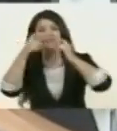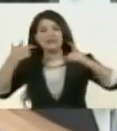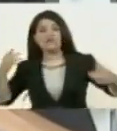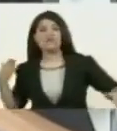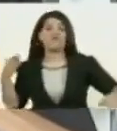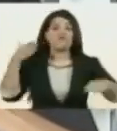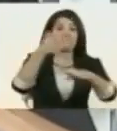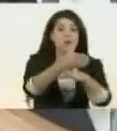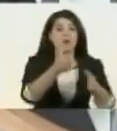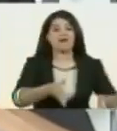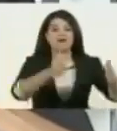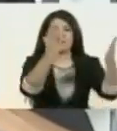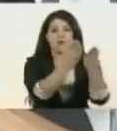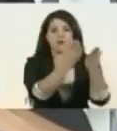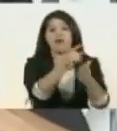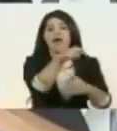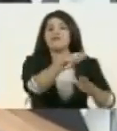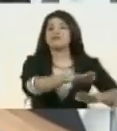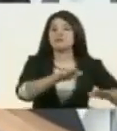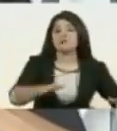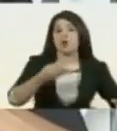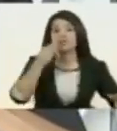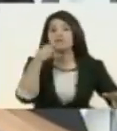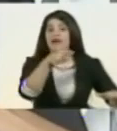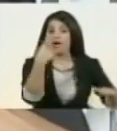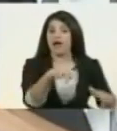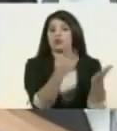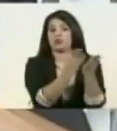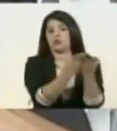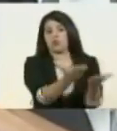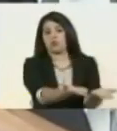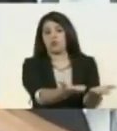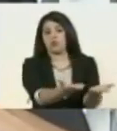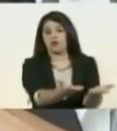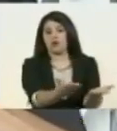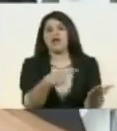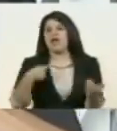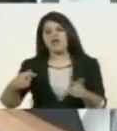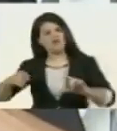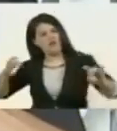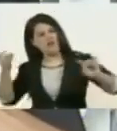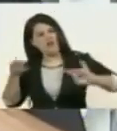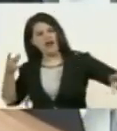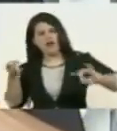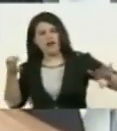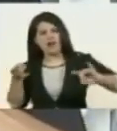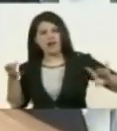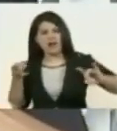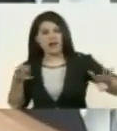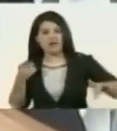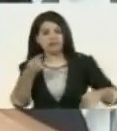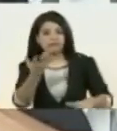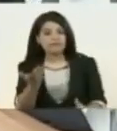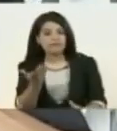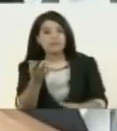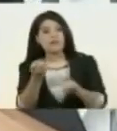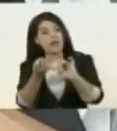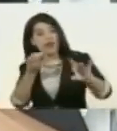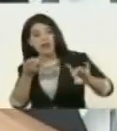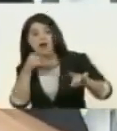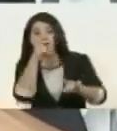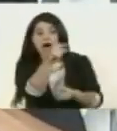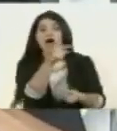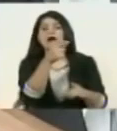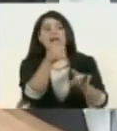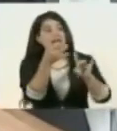nuestros niños, niñas, jóvenes y adolescentes. Nosotros queremos denunciar este ataque reiterado. No están solamente atacando una